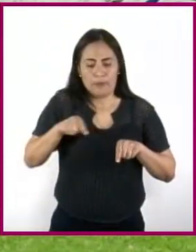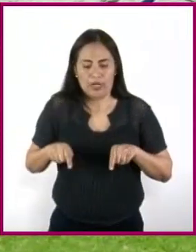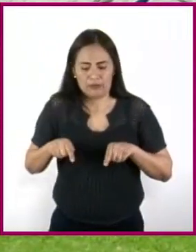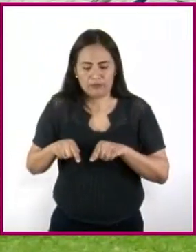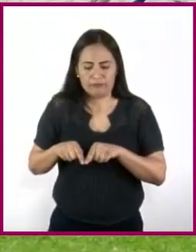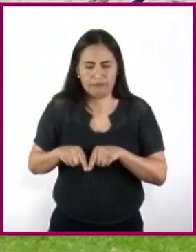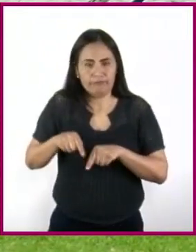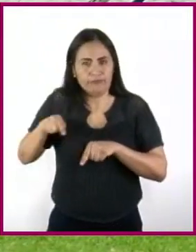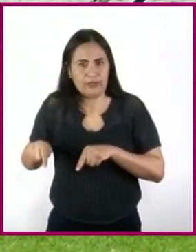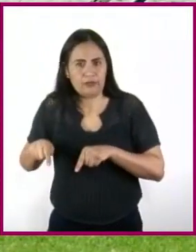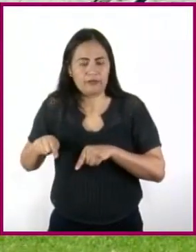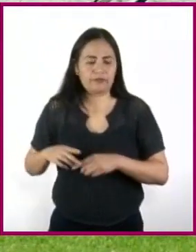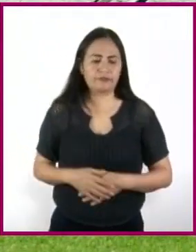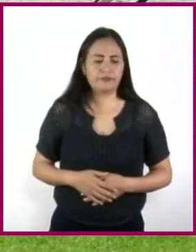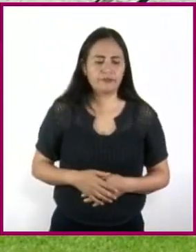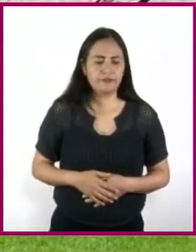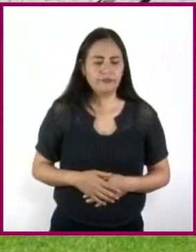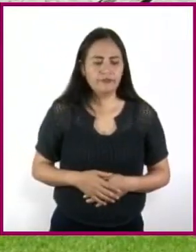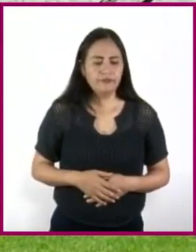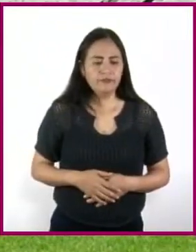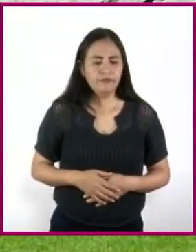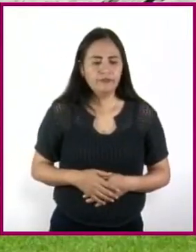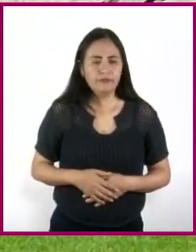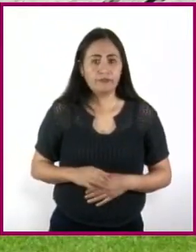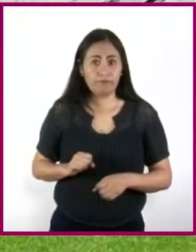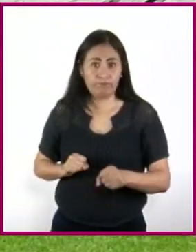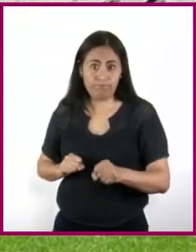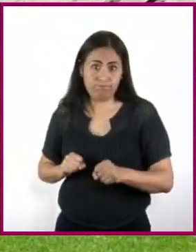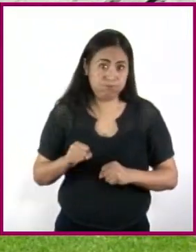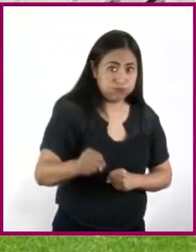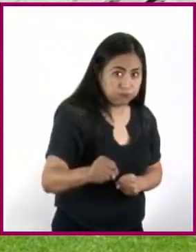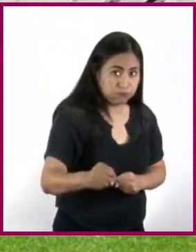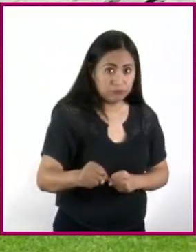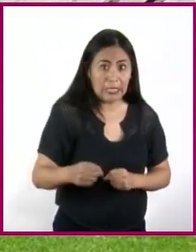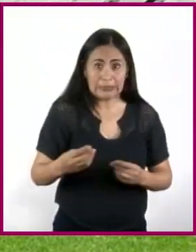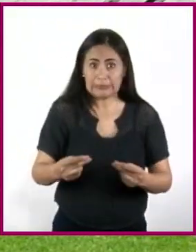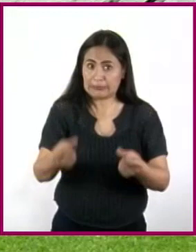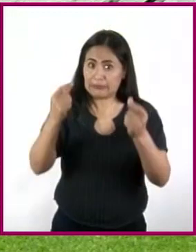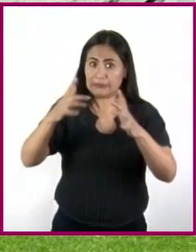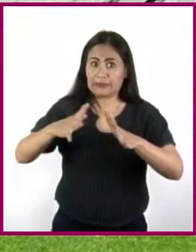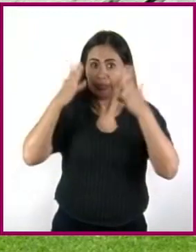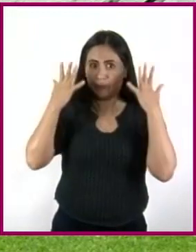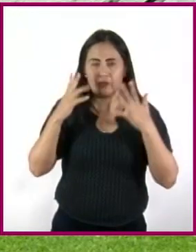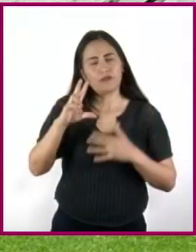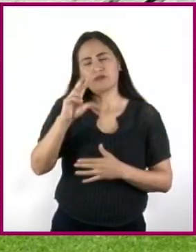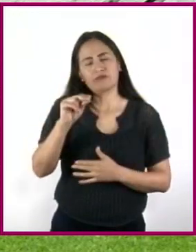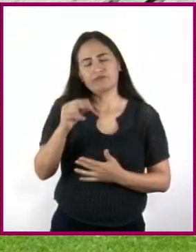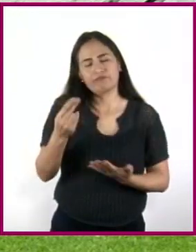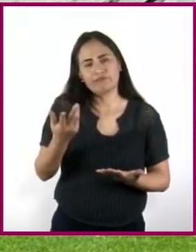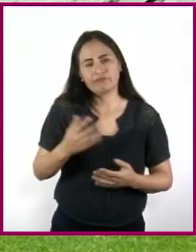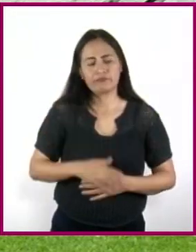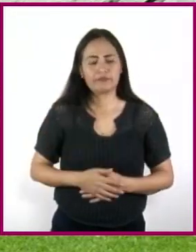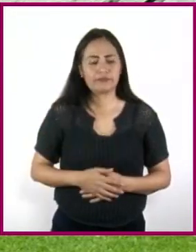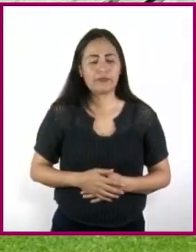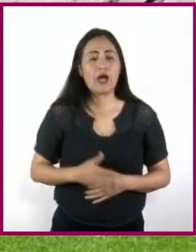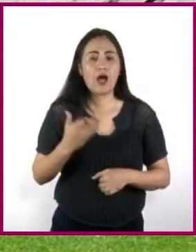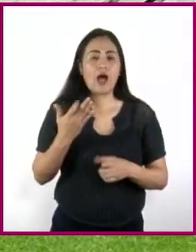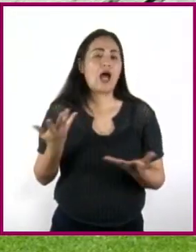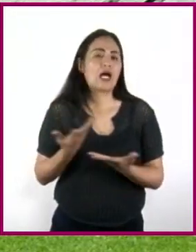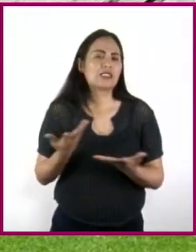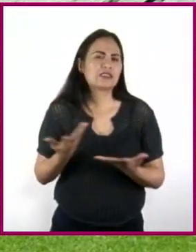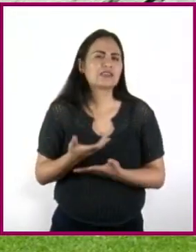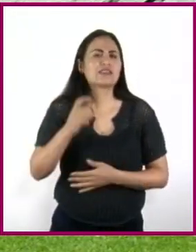poco eficiente, pues no te permite arrancar de manera explosiva en la necesidad de girar tu cuerpo. Lo que tendríamos que hacer